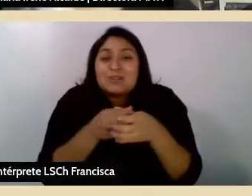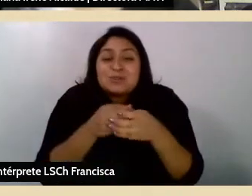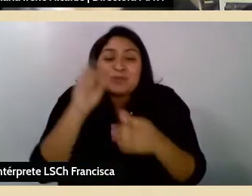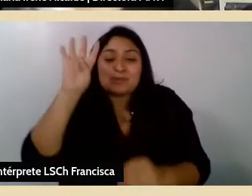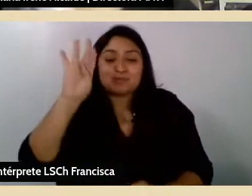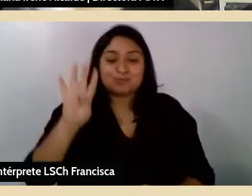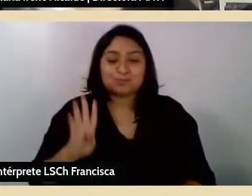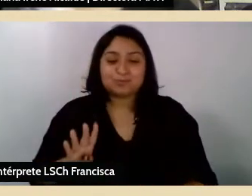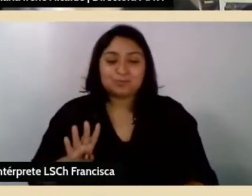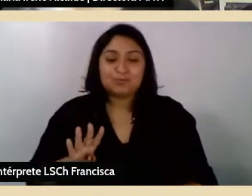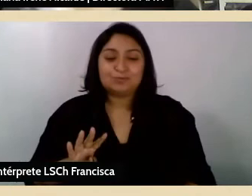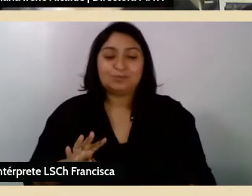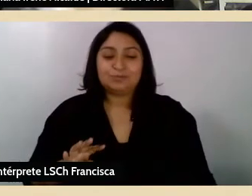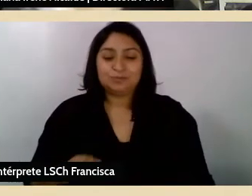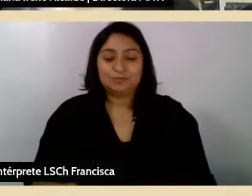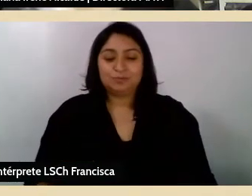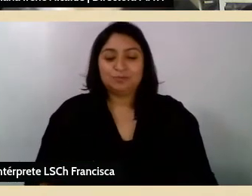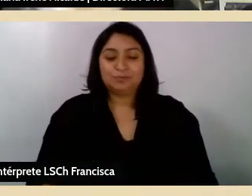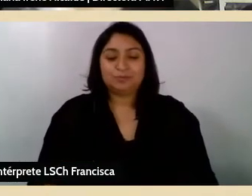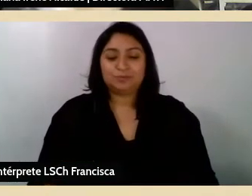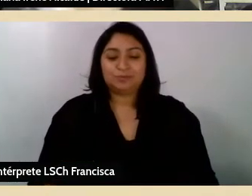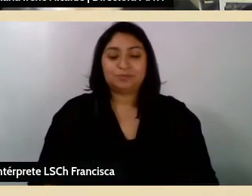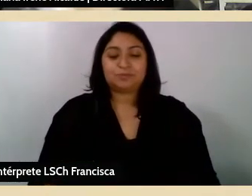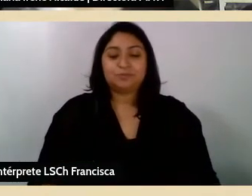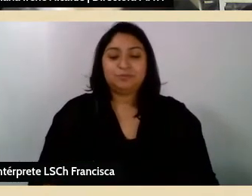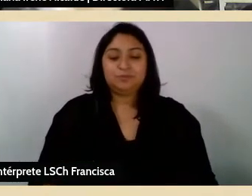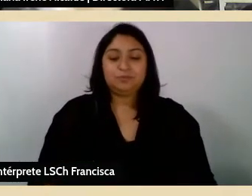Entonces, en cierta forma,